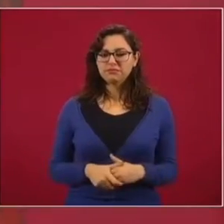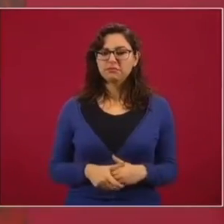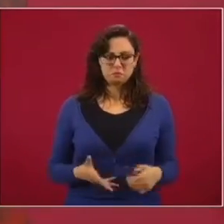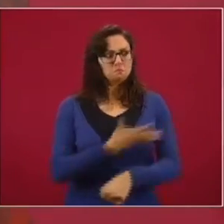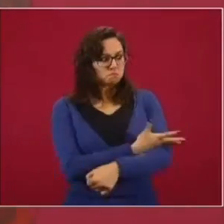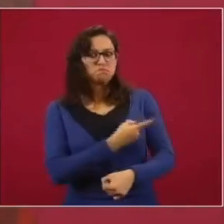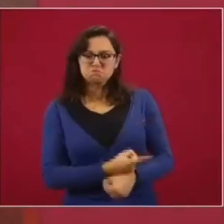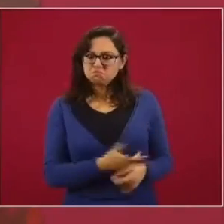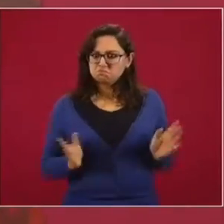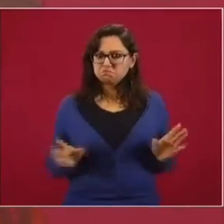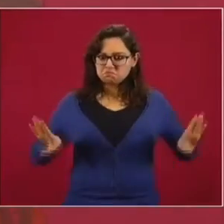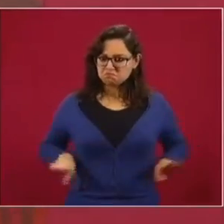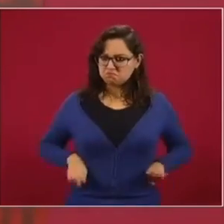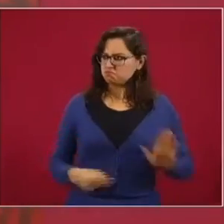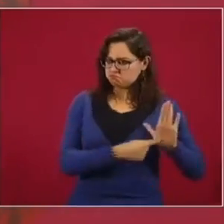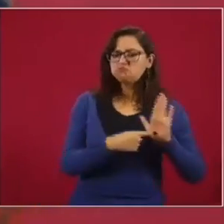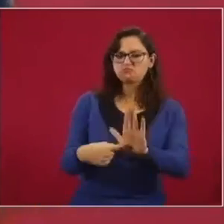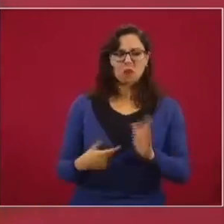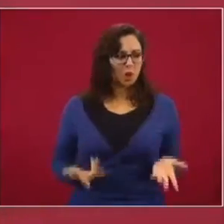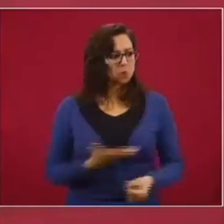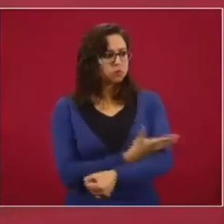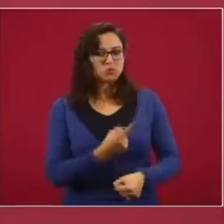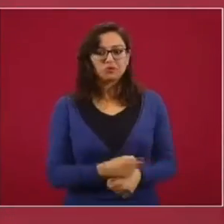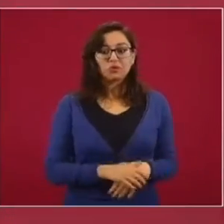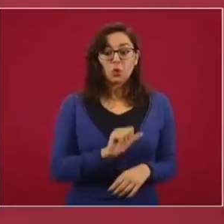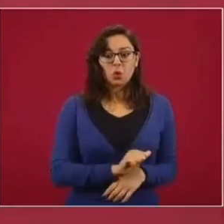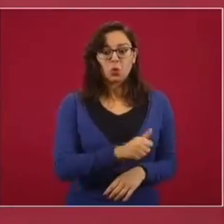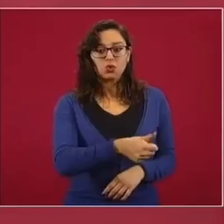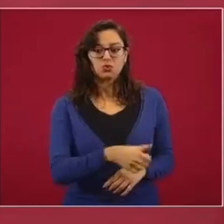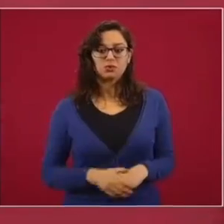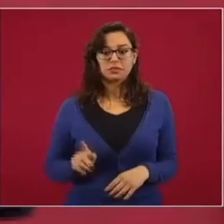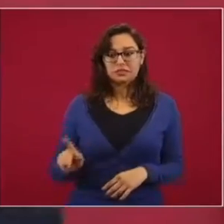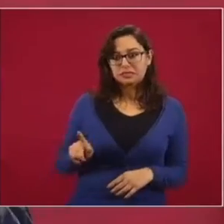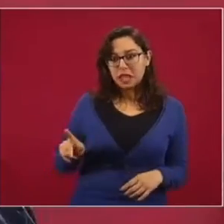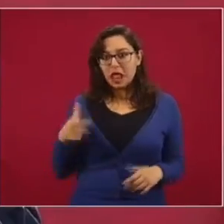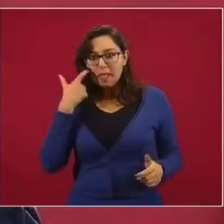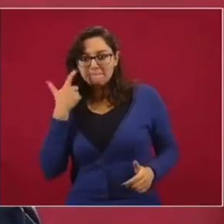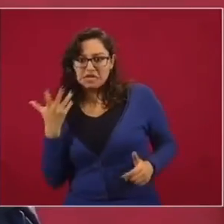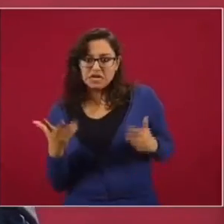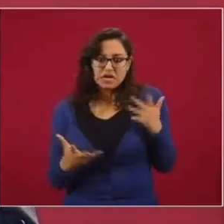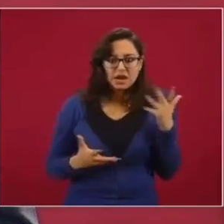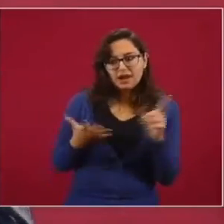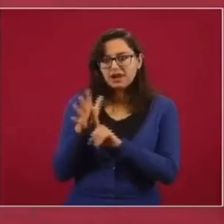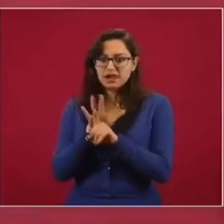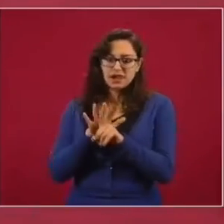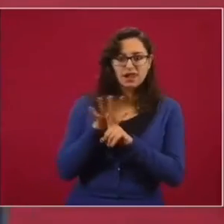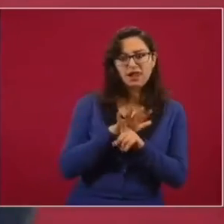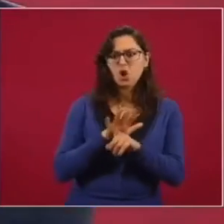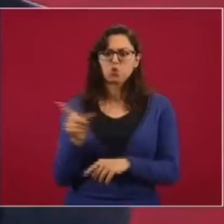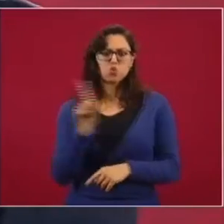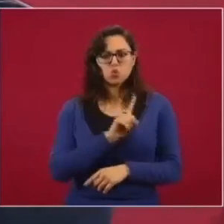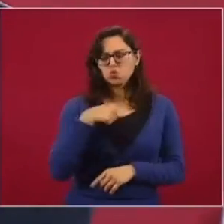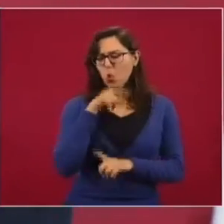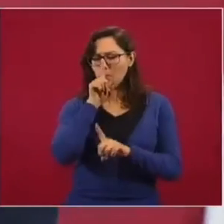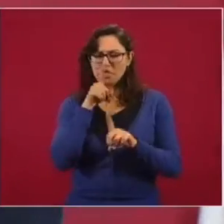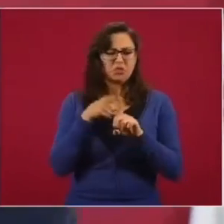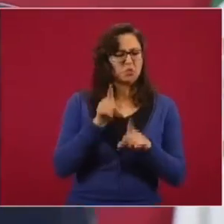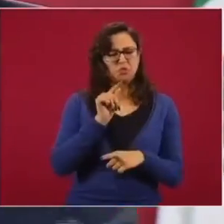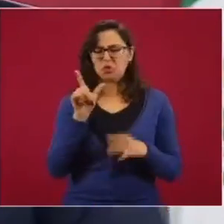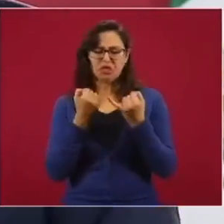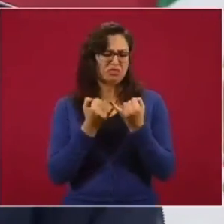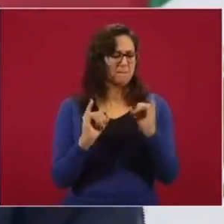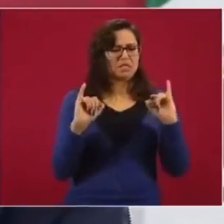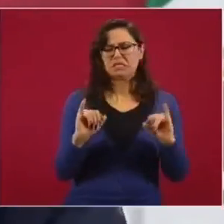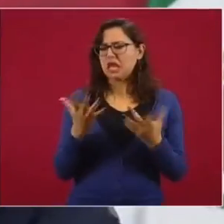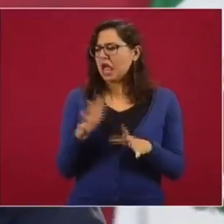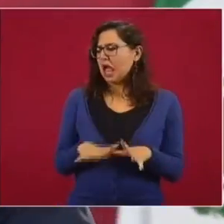Hay franqueza. Los otros se ensarapan y tratan de engañar. De que son objetivos, profesionales, independientes,